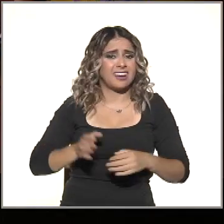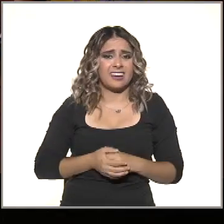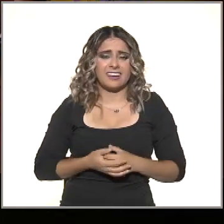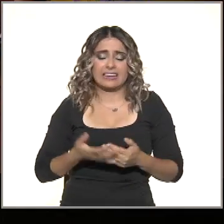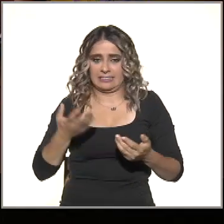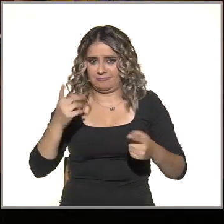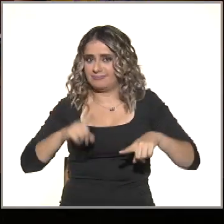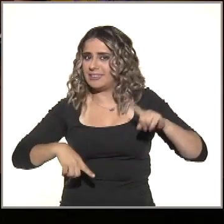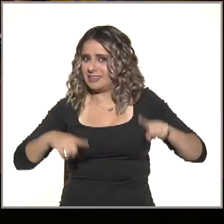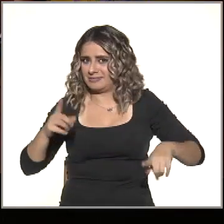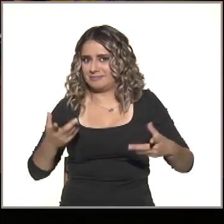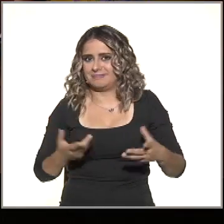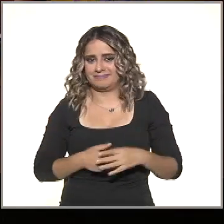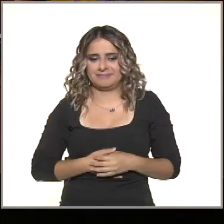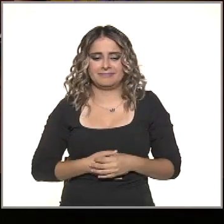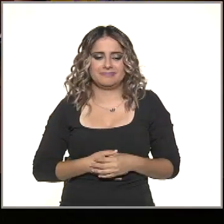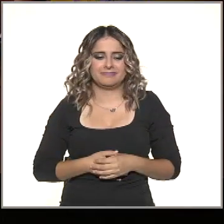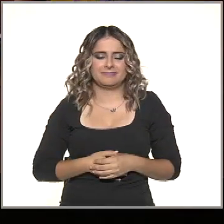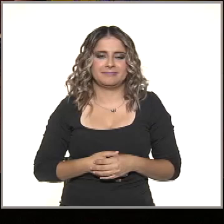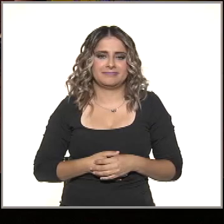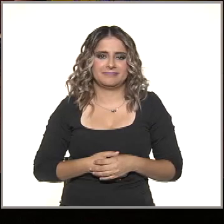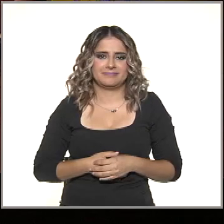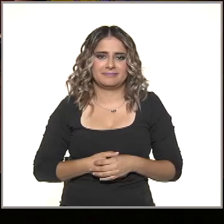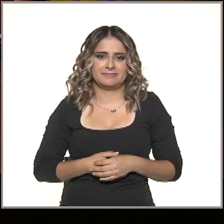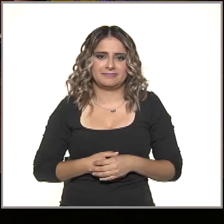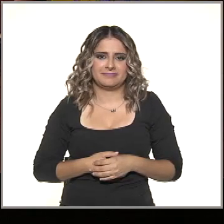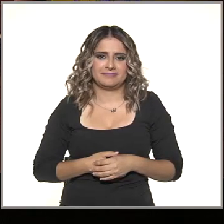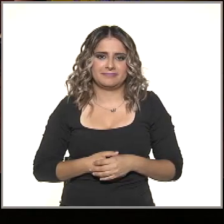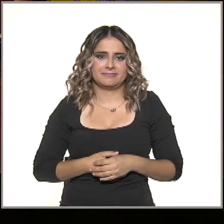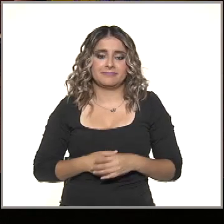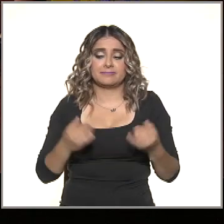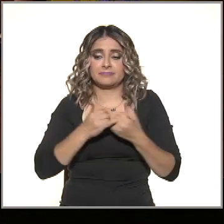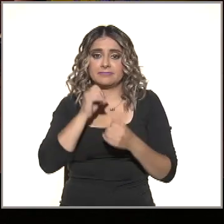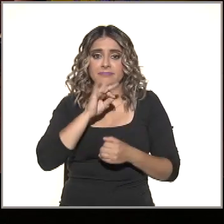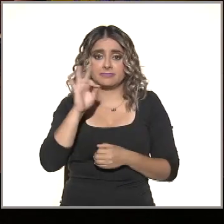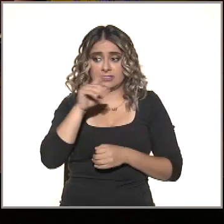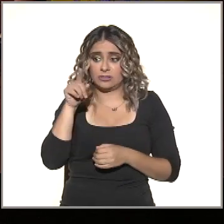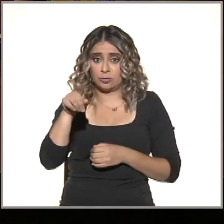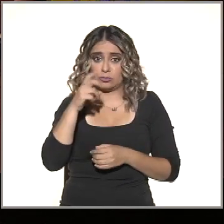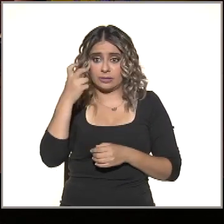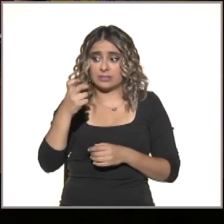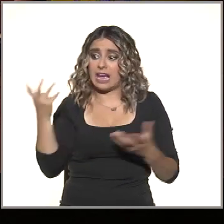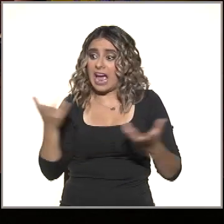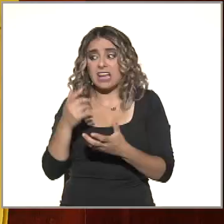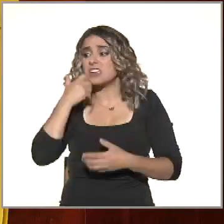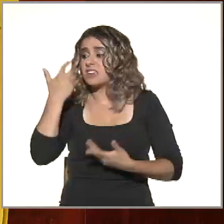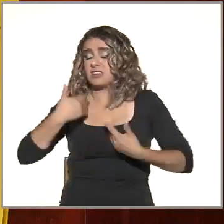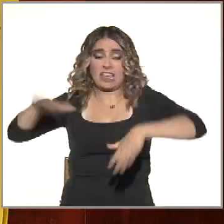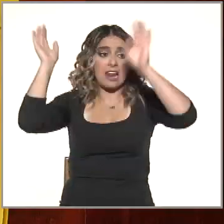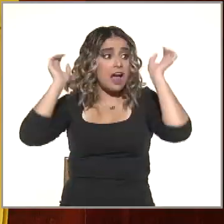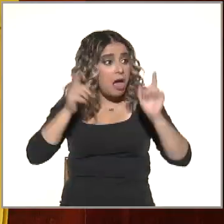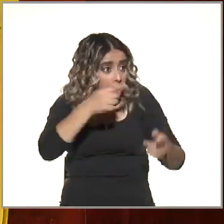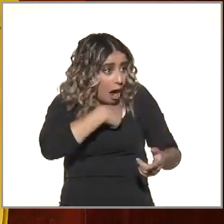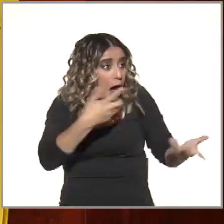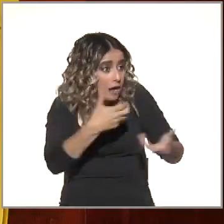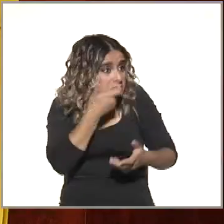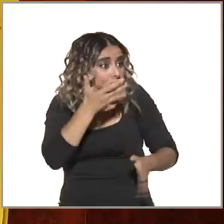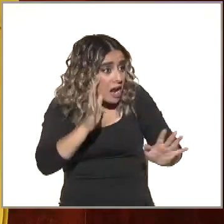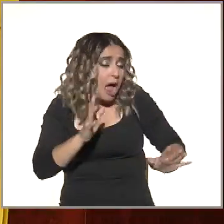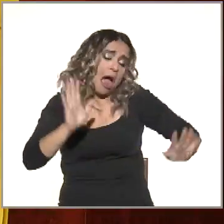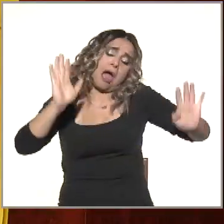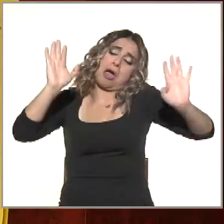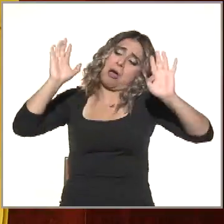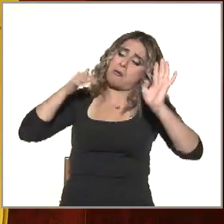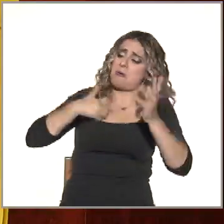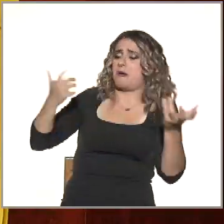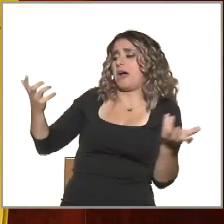cómo la digas. Sí, y también esta frase, si tú la tomas literal, lo haces. Los Claro. chavos, haz lo que quieras, pues Sí, muy van y bien.